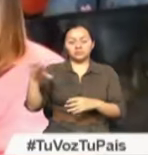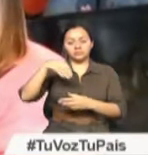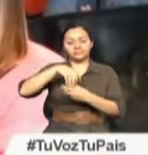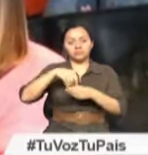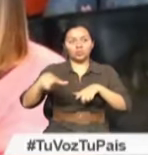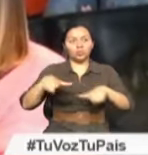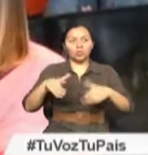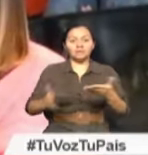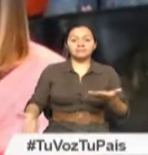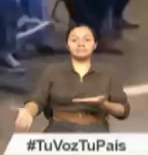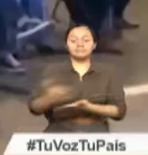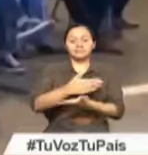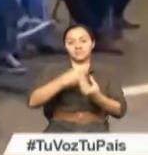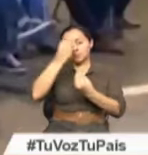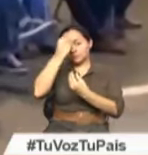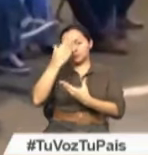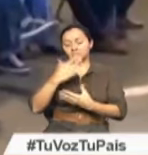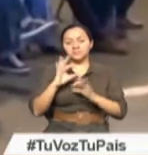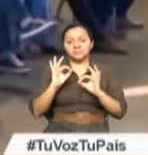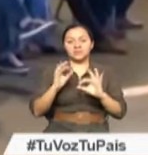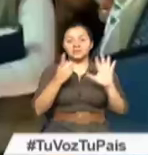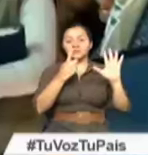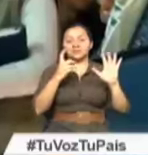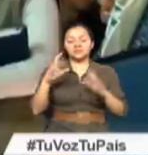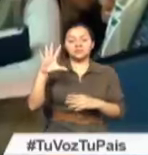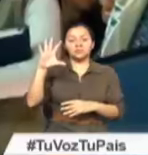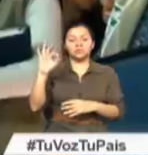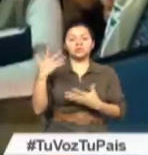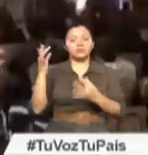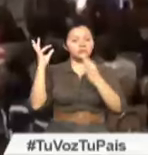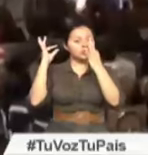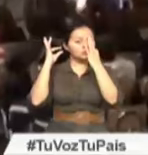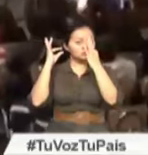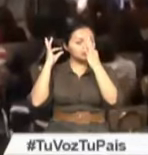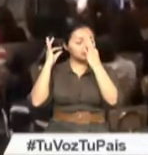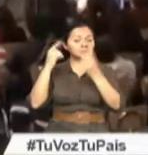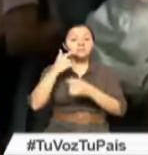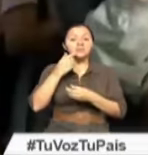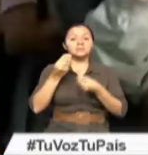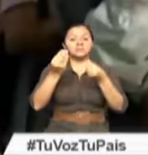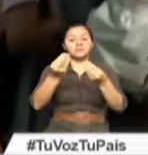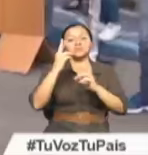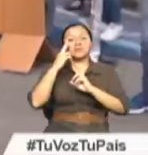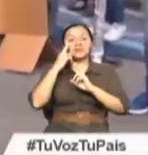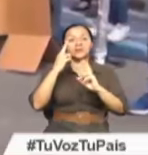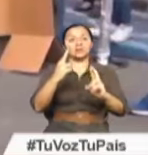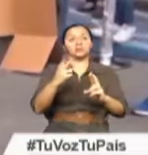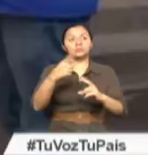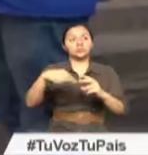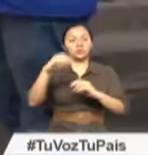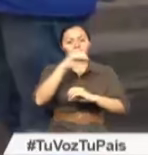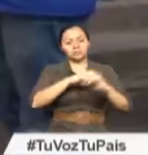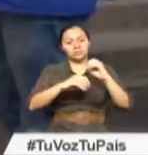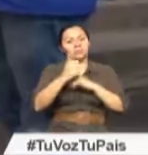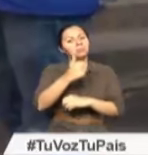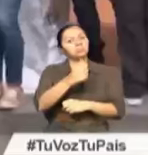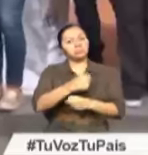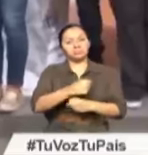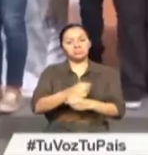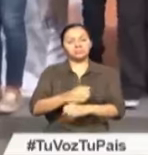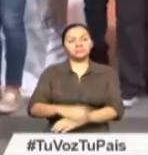información y otras 650 operando desde el call center, aspecto que recibió el reconocimiento de los observadores